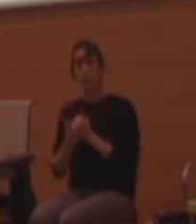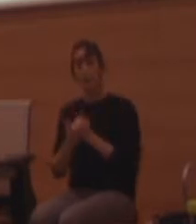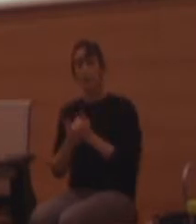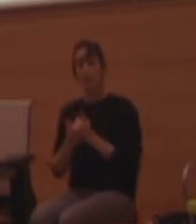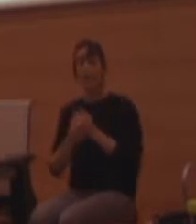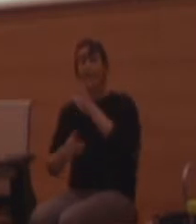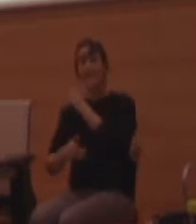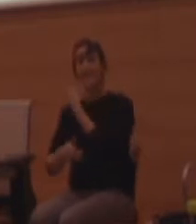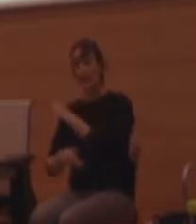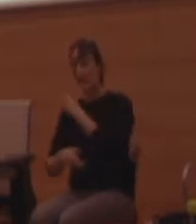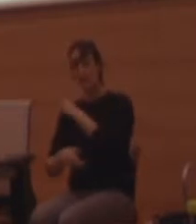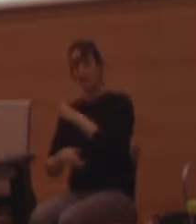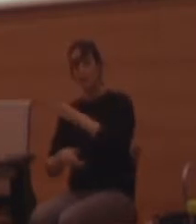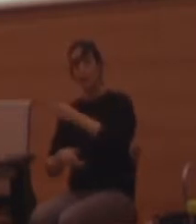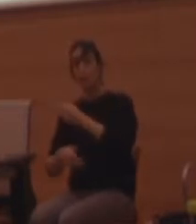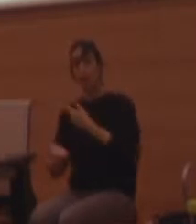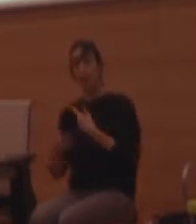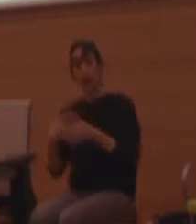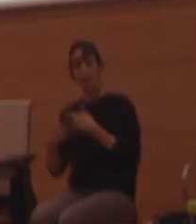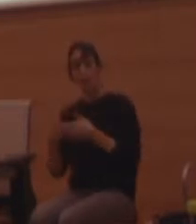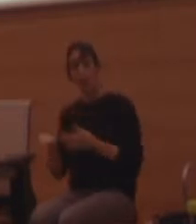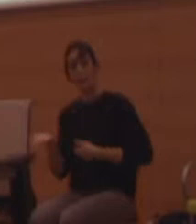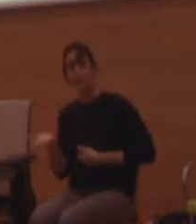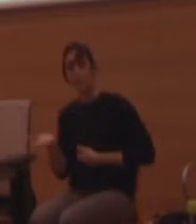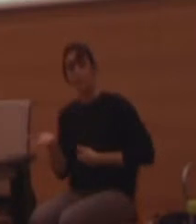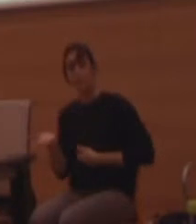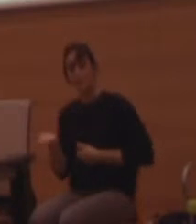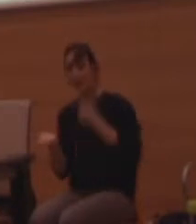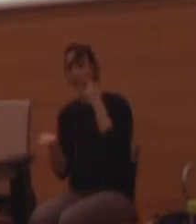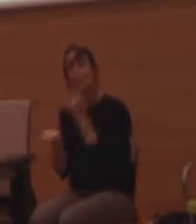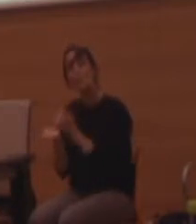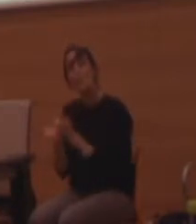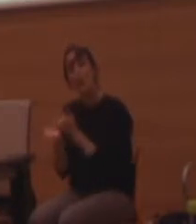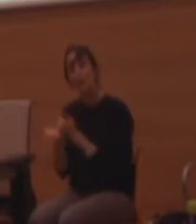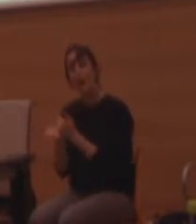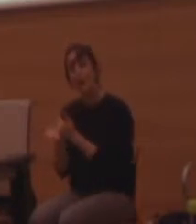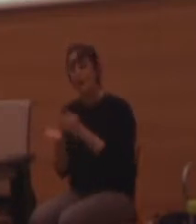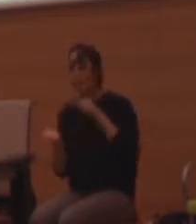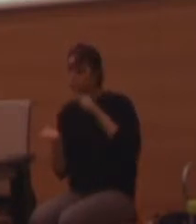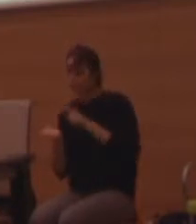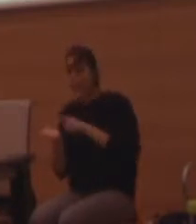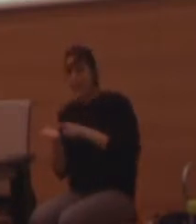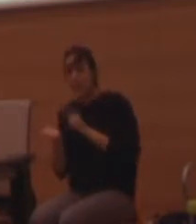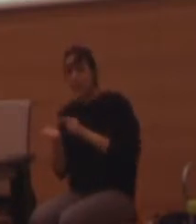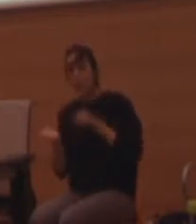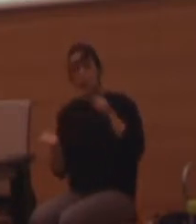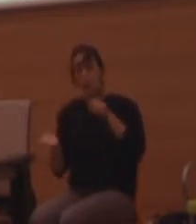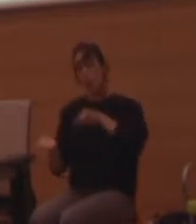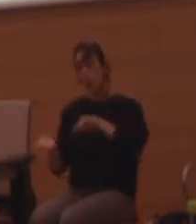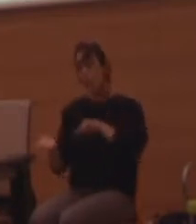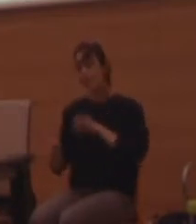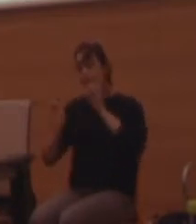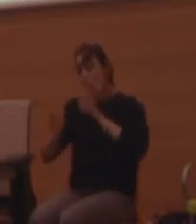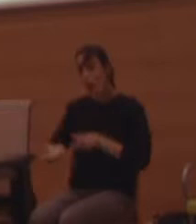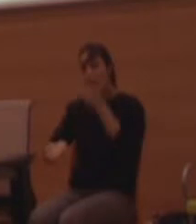el diapasón se la hacemos en la mano, hacemos que vibre y le decimos: esto es lo que usted va a sentir, y cuando usted deje